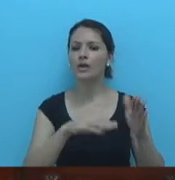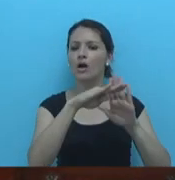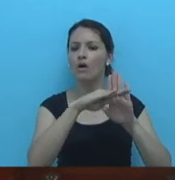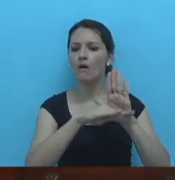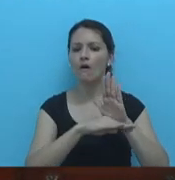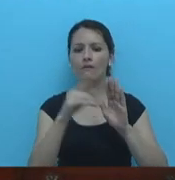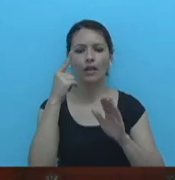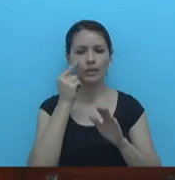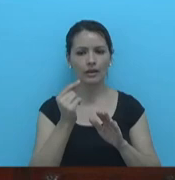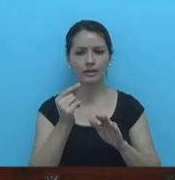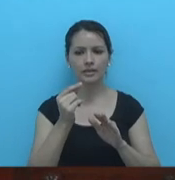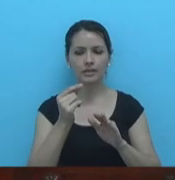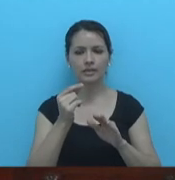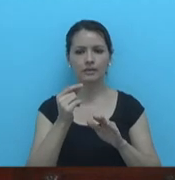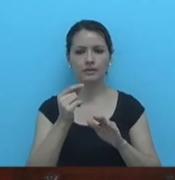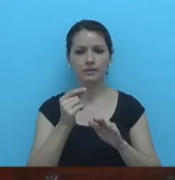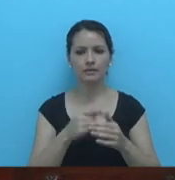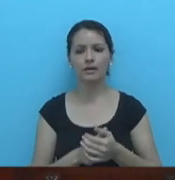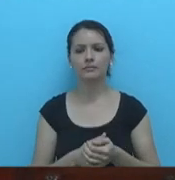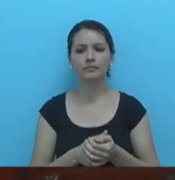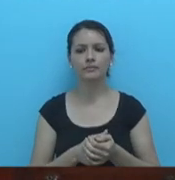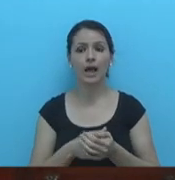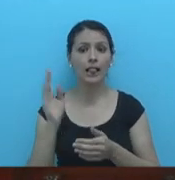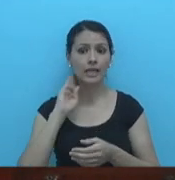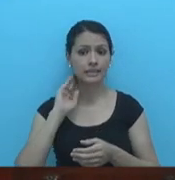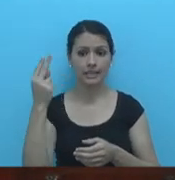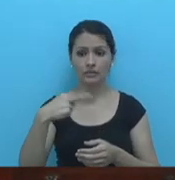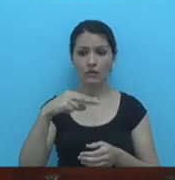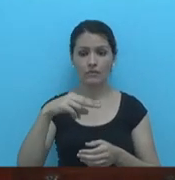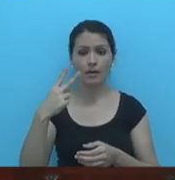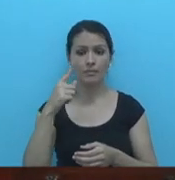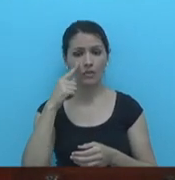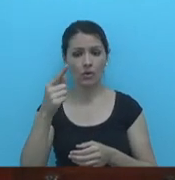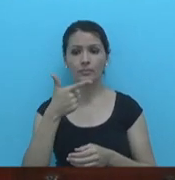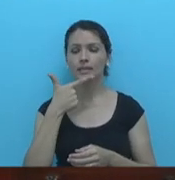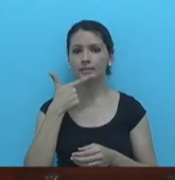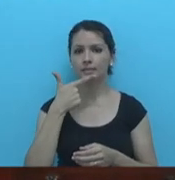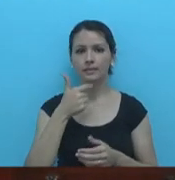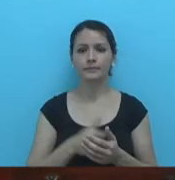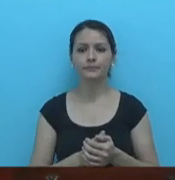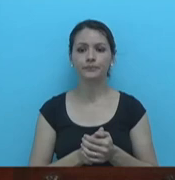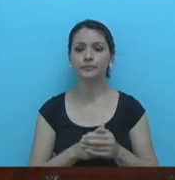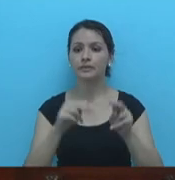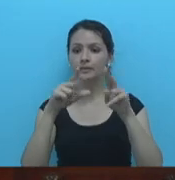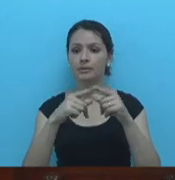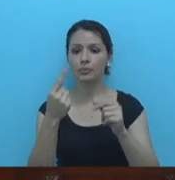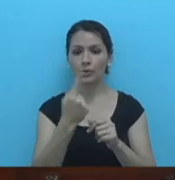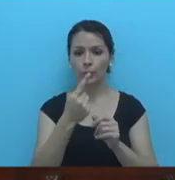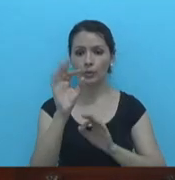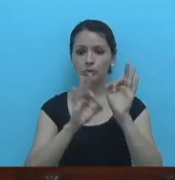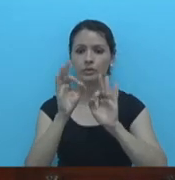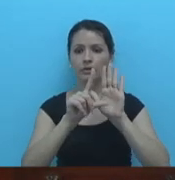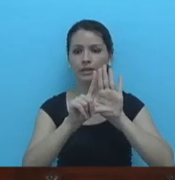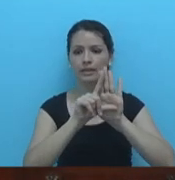día correspondiente a la sesión de fecha 16 de noviembre del 2017. Asunto número 1, proyecto de